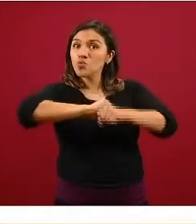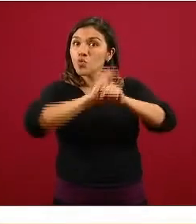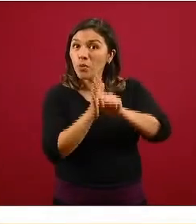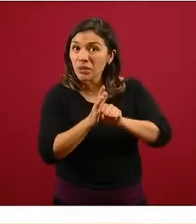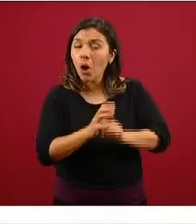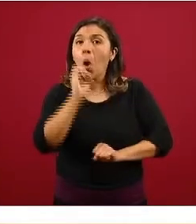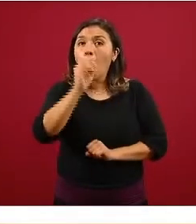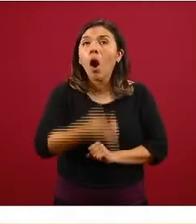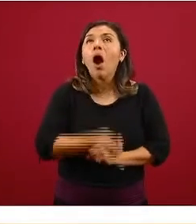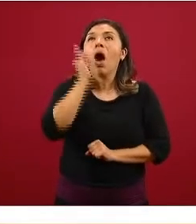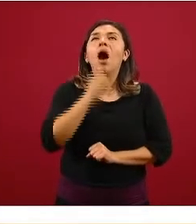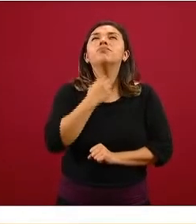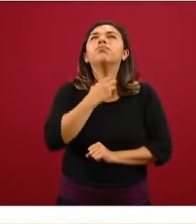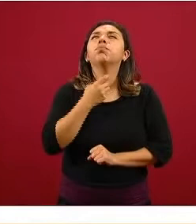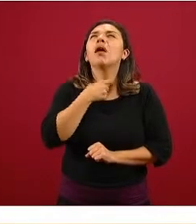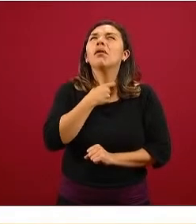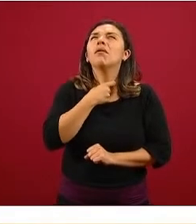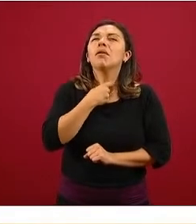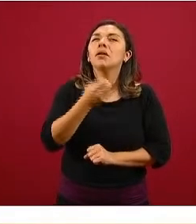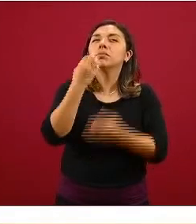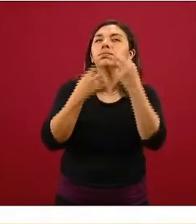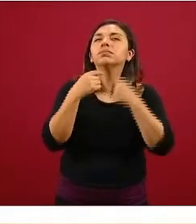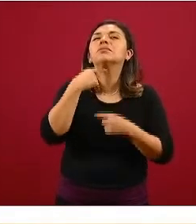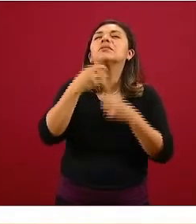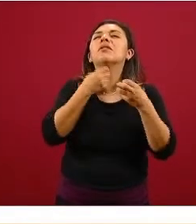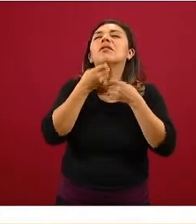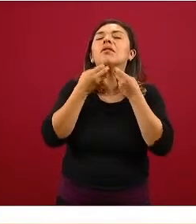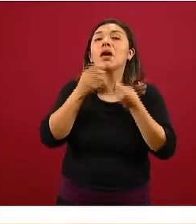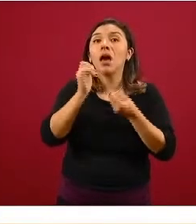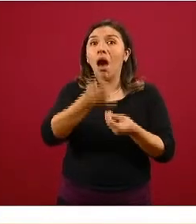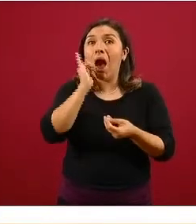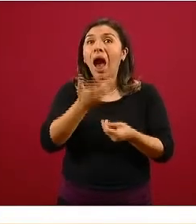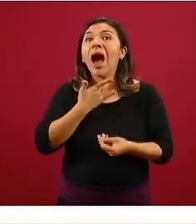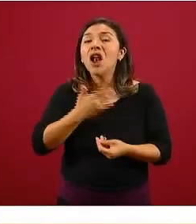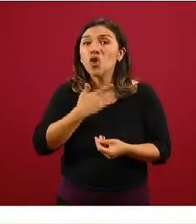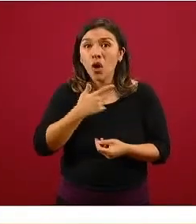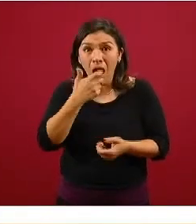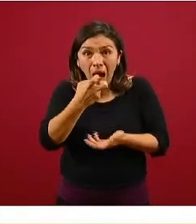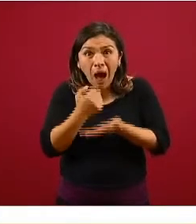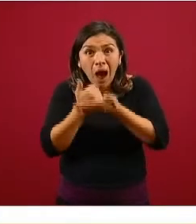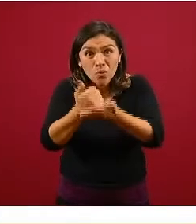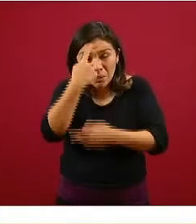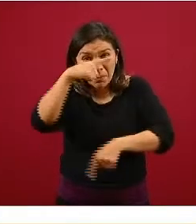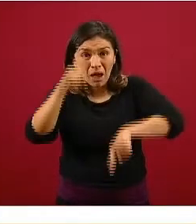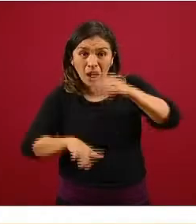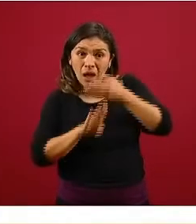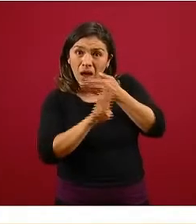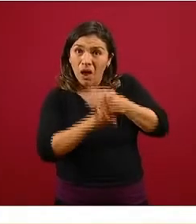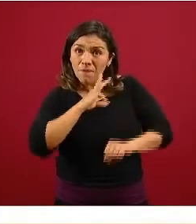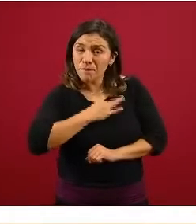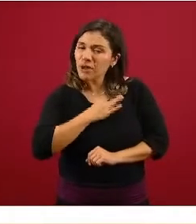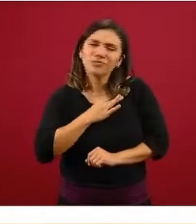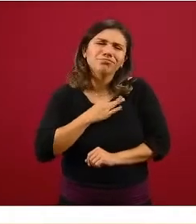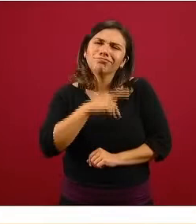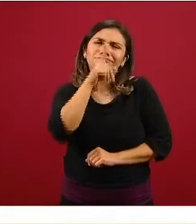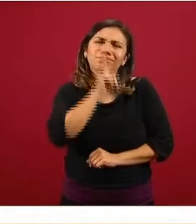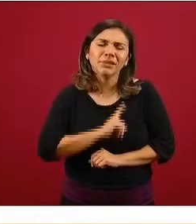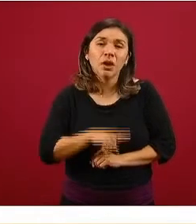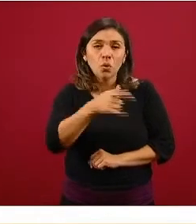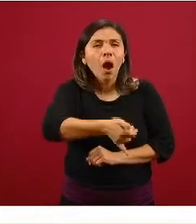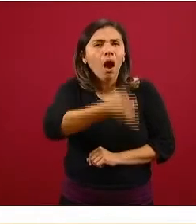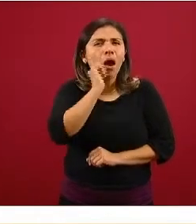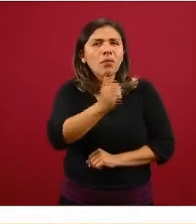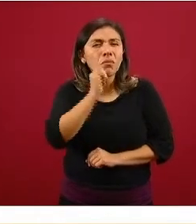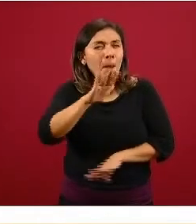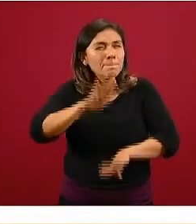Hacer gárgaras tampoco. De ninguna manera, el beber alcohol no disminuye en absoluto el contagio por el virus. Beber alcohol